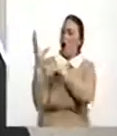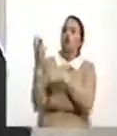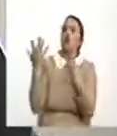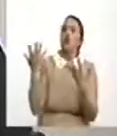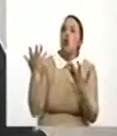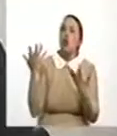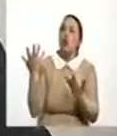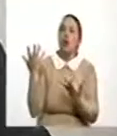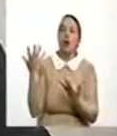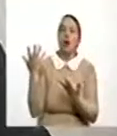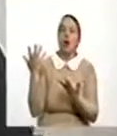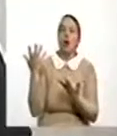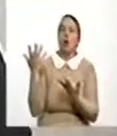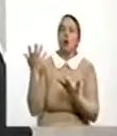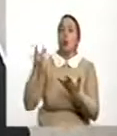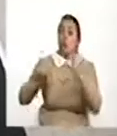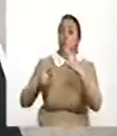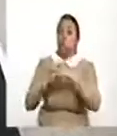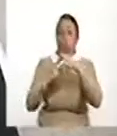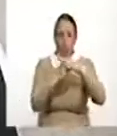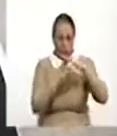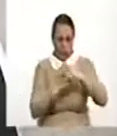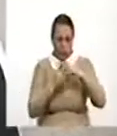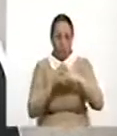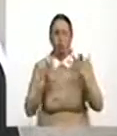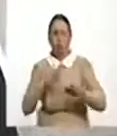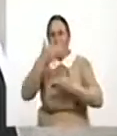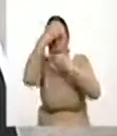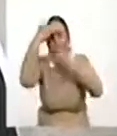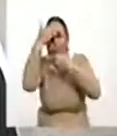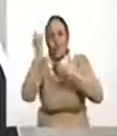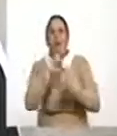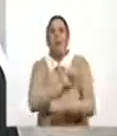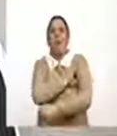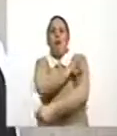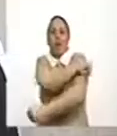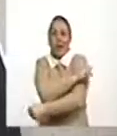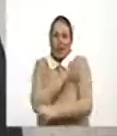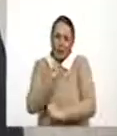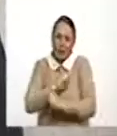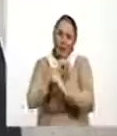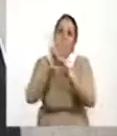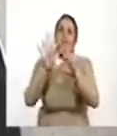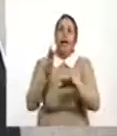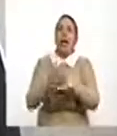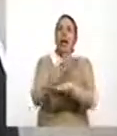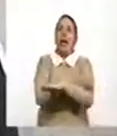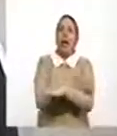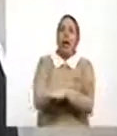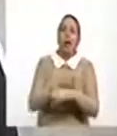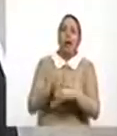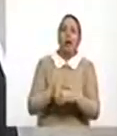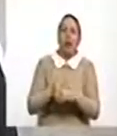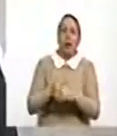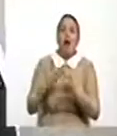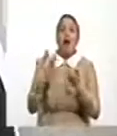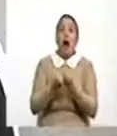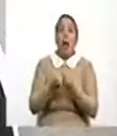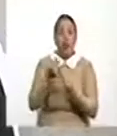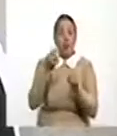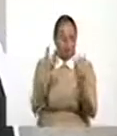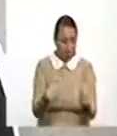fenómenos, digamos, que han surgido como los paramilitares y las guerrillas. Y ambos debían quedar prohibidos con la misma